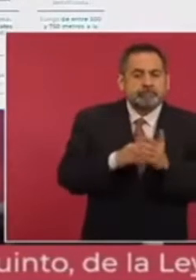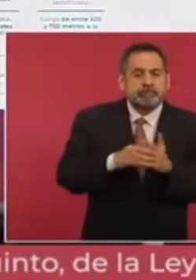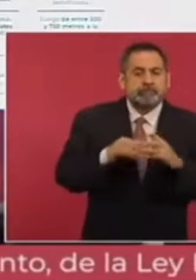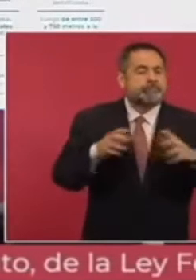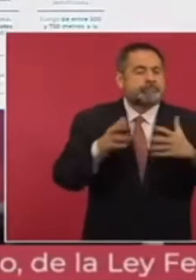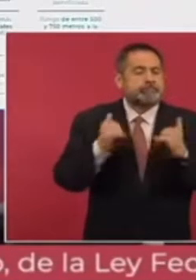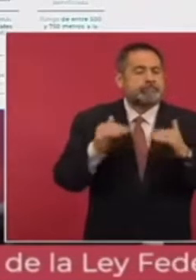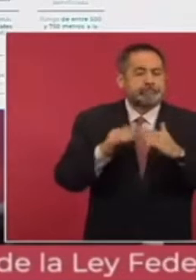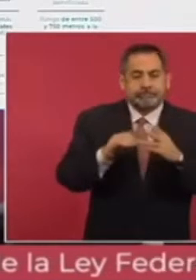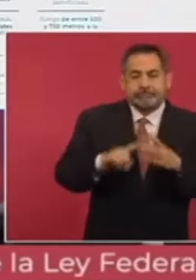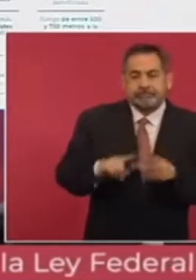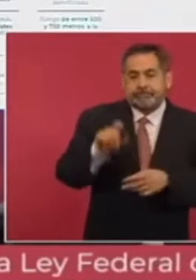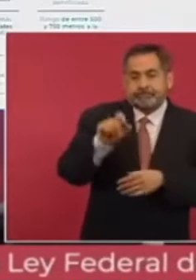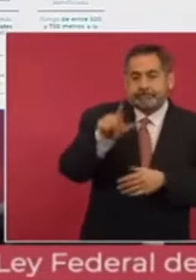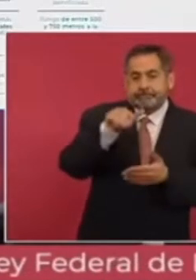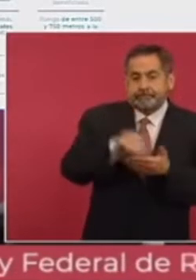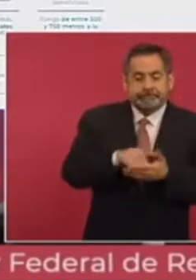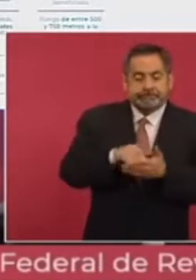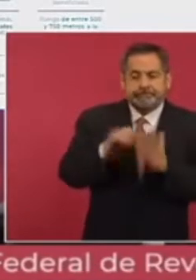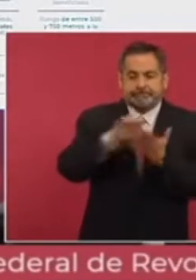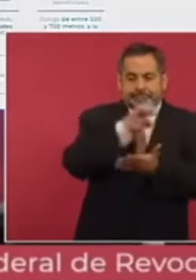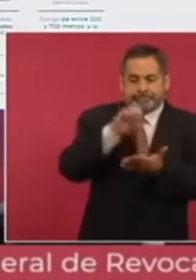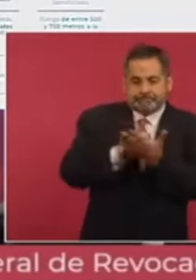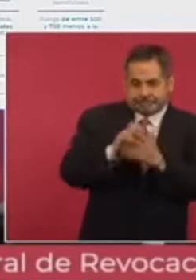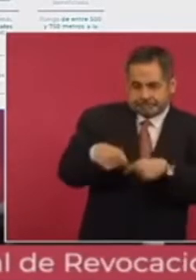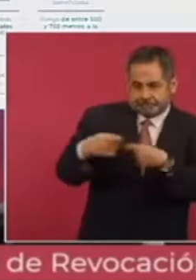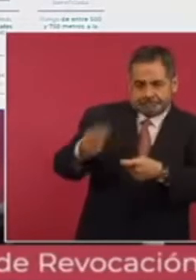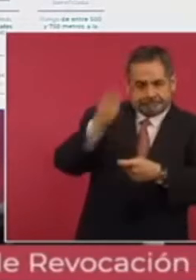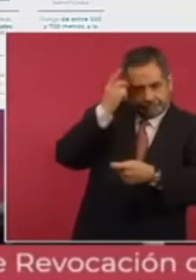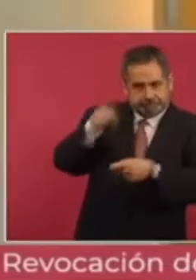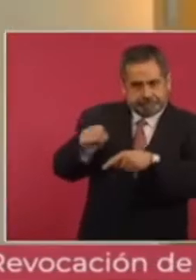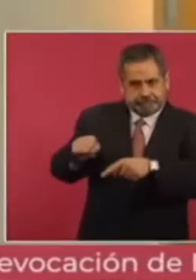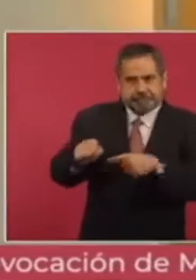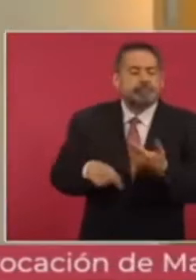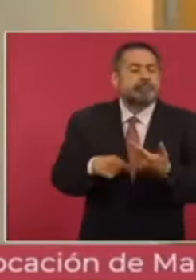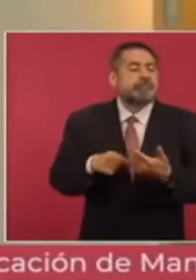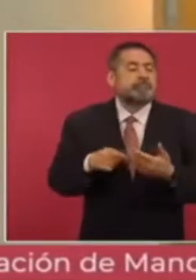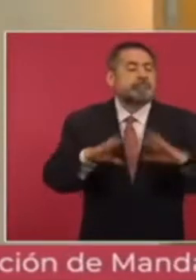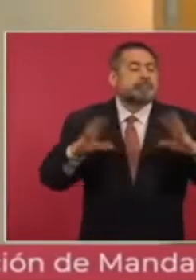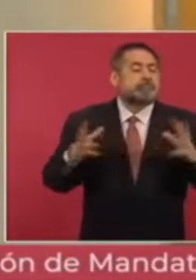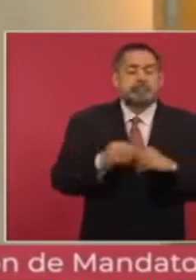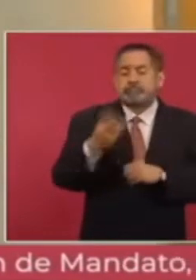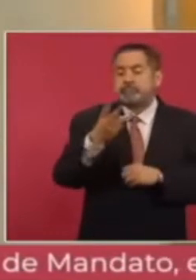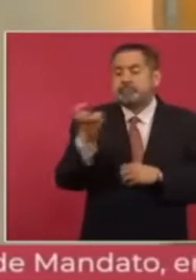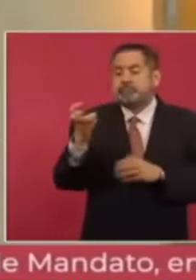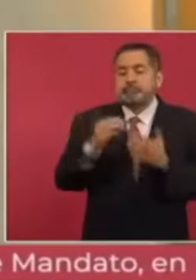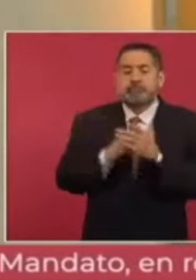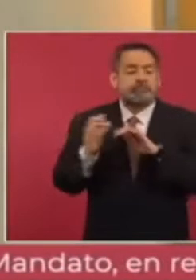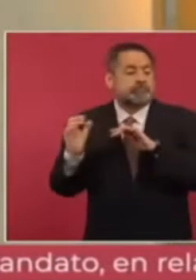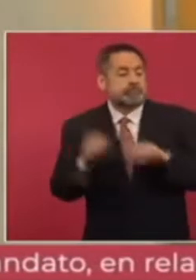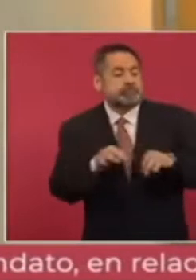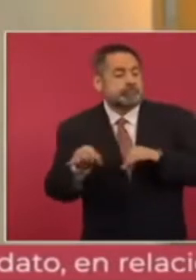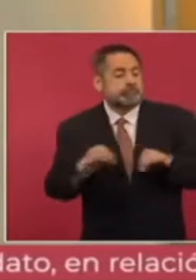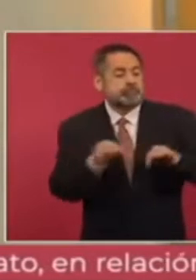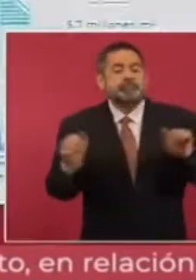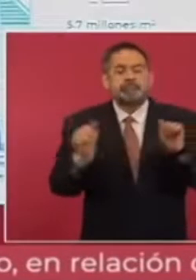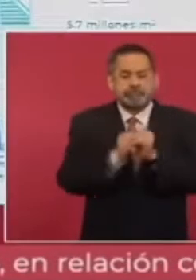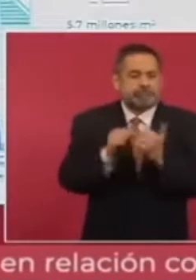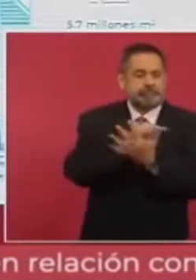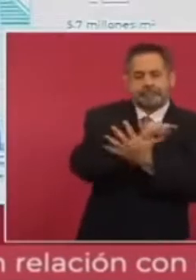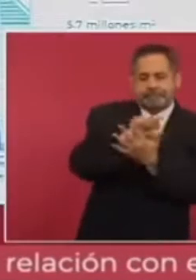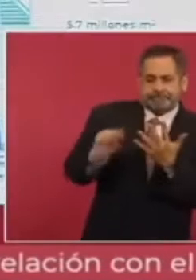municipales, 27,000 escrituras públicas y un total de más de 300,000 empleos generados a través del